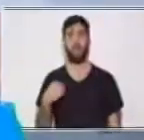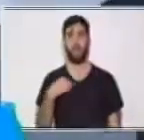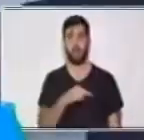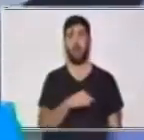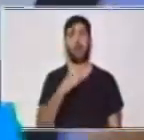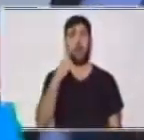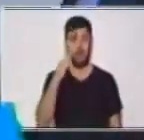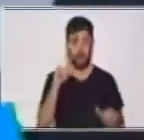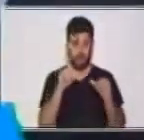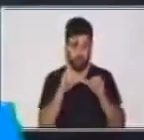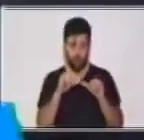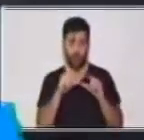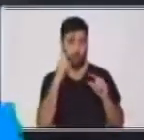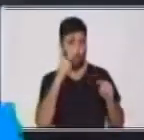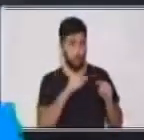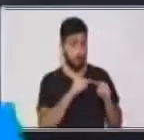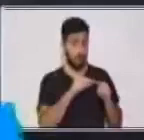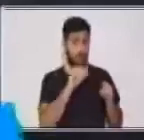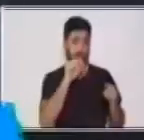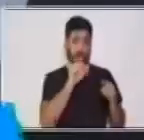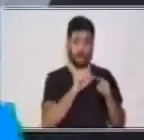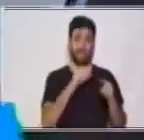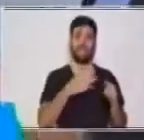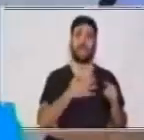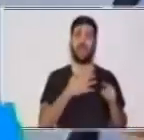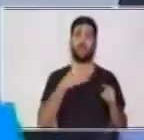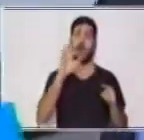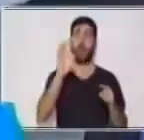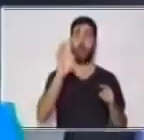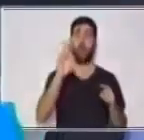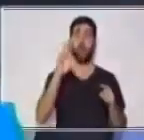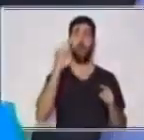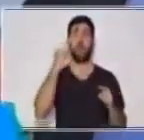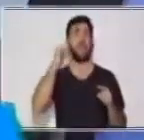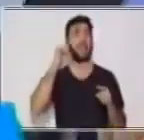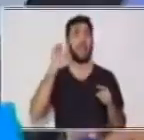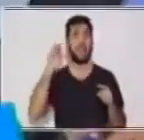midiendo desde el origen. El origen es el punto cero